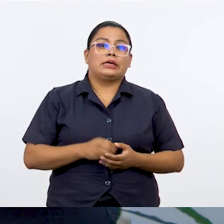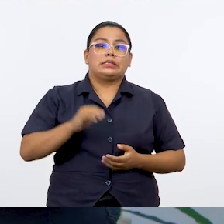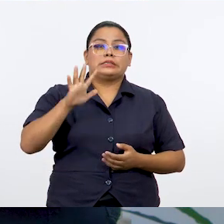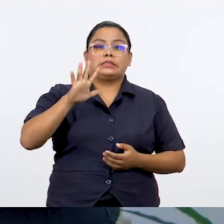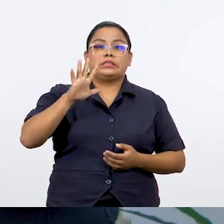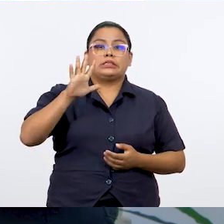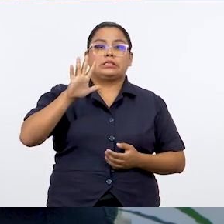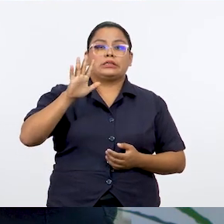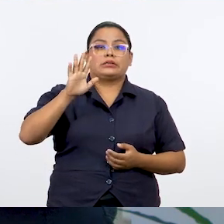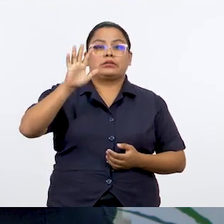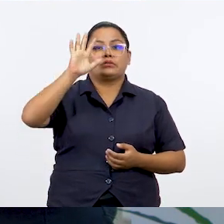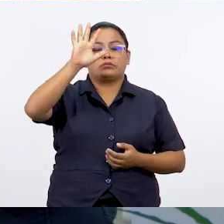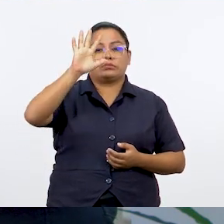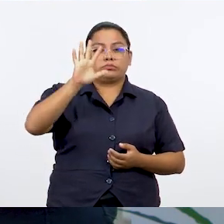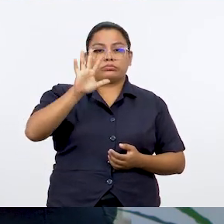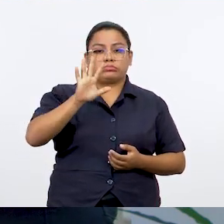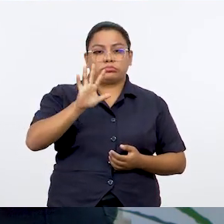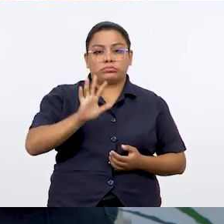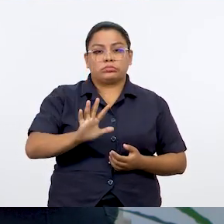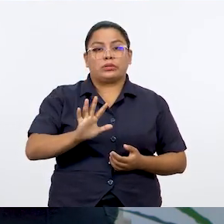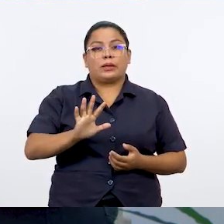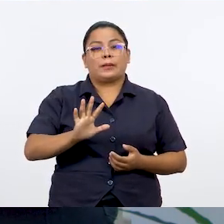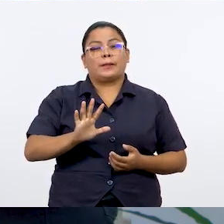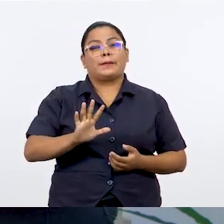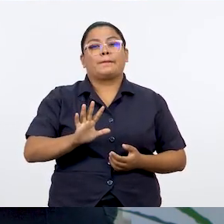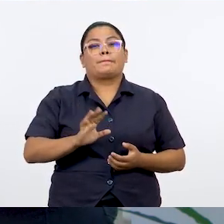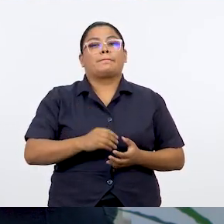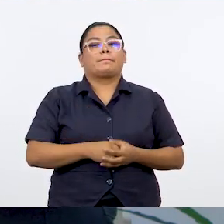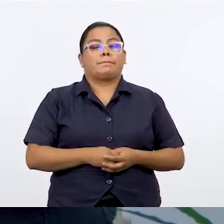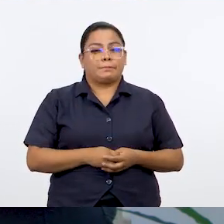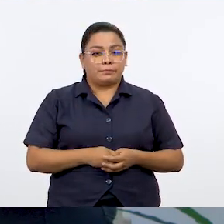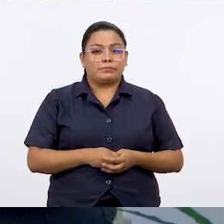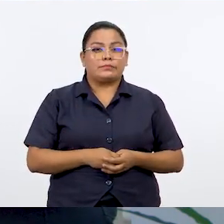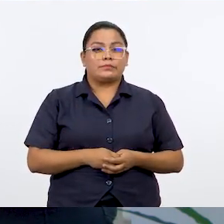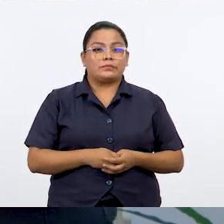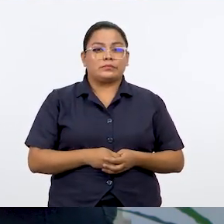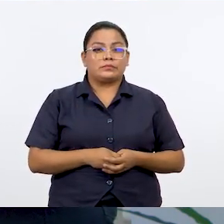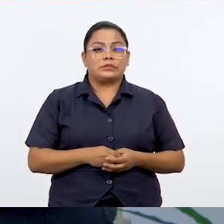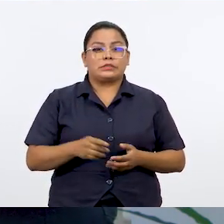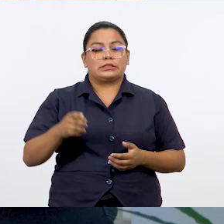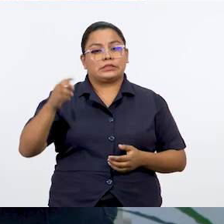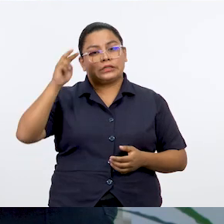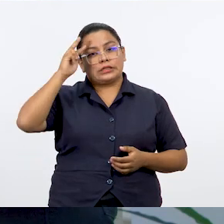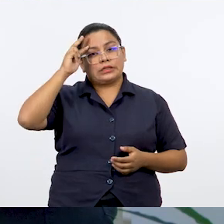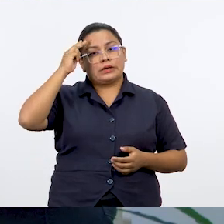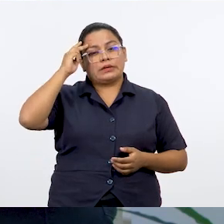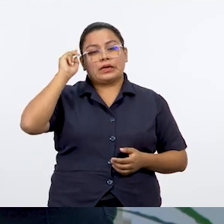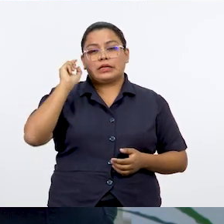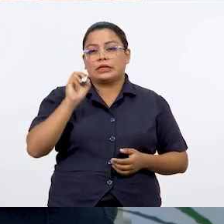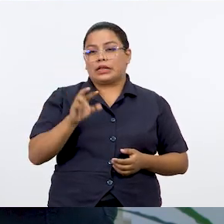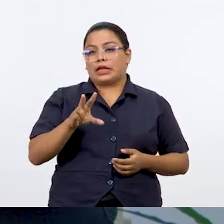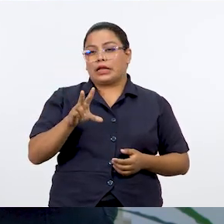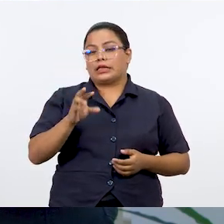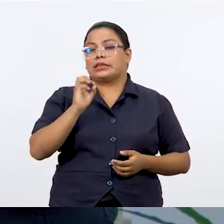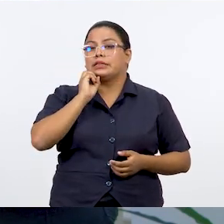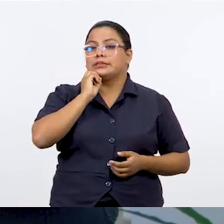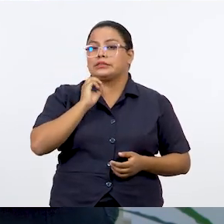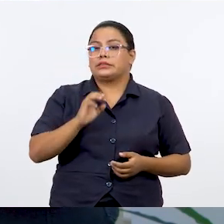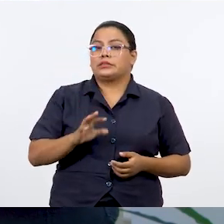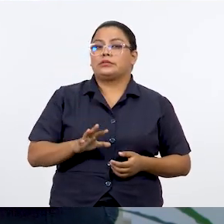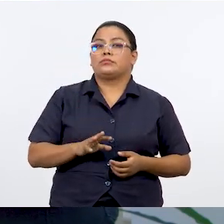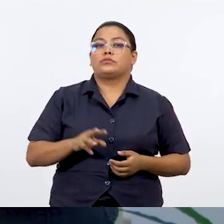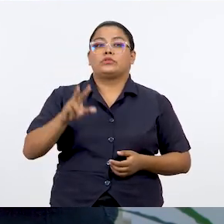5 viene de las décimas, en la columna de las décimas. Eso quiere decir que acá estamos diciendo que